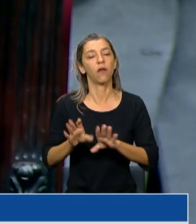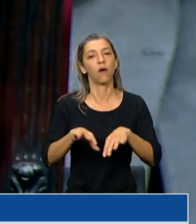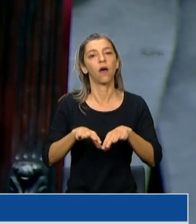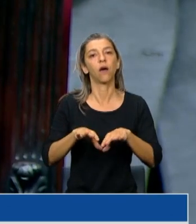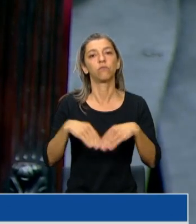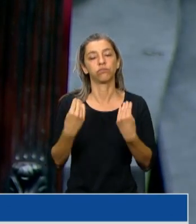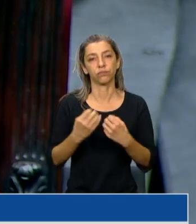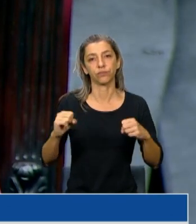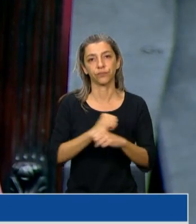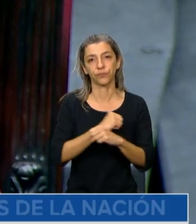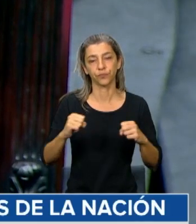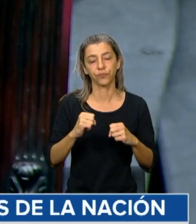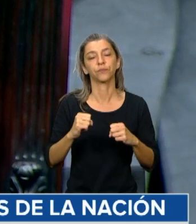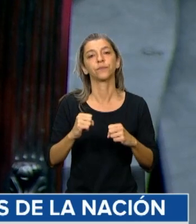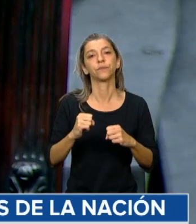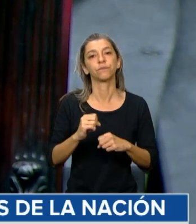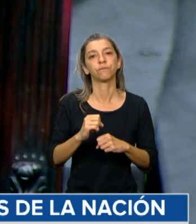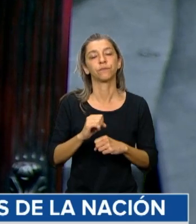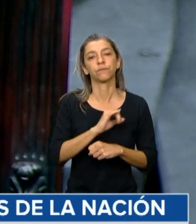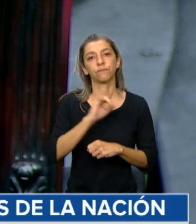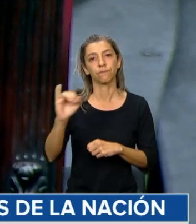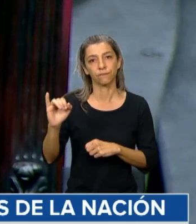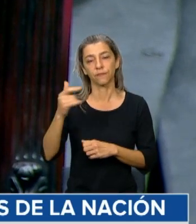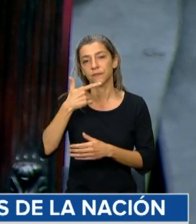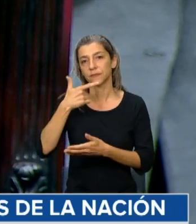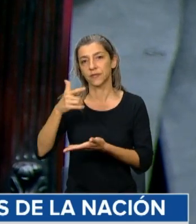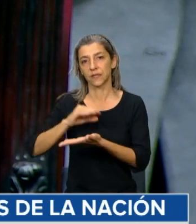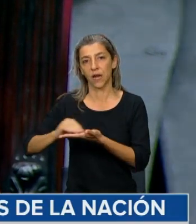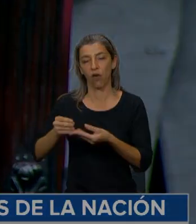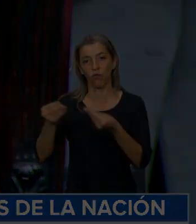afirmativa. Se comunicará al Honorable Senado.